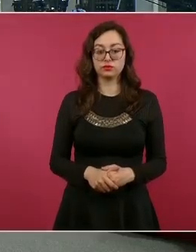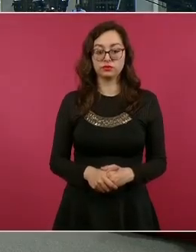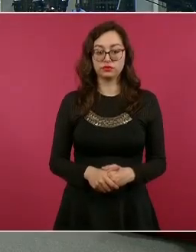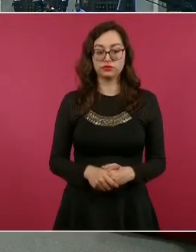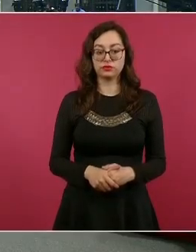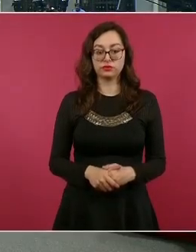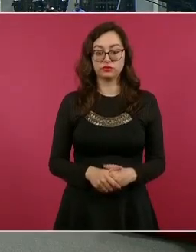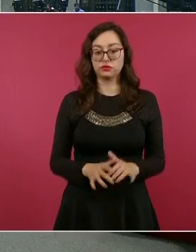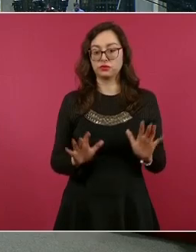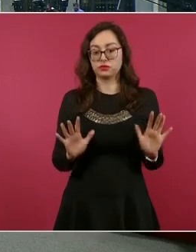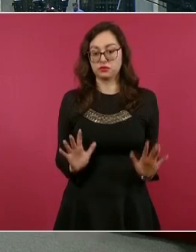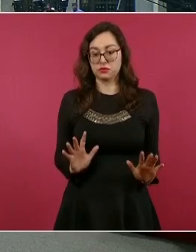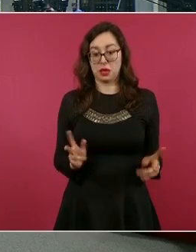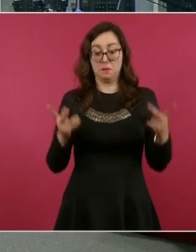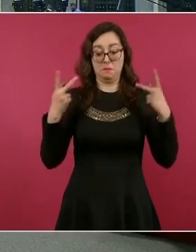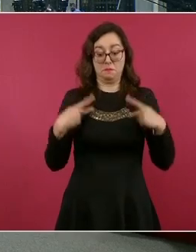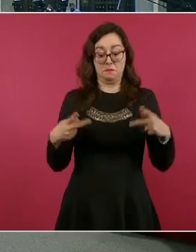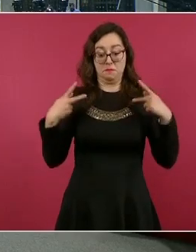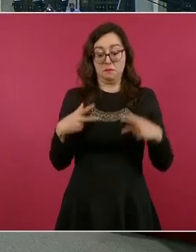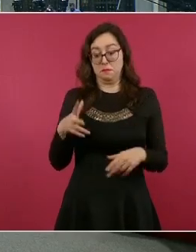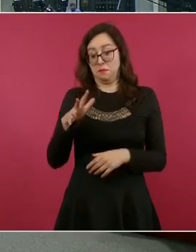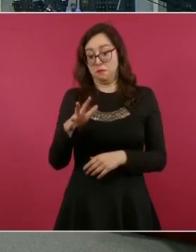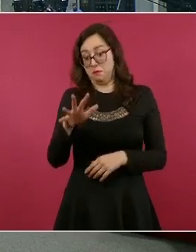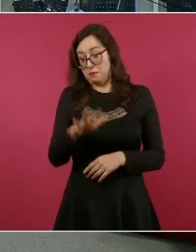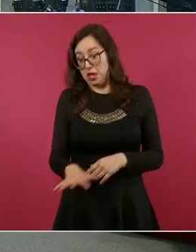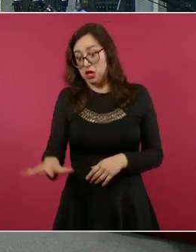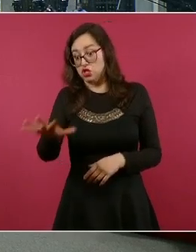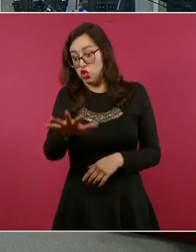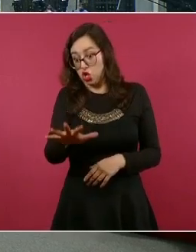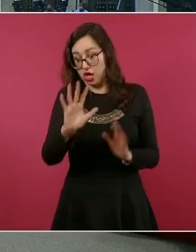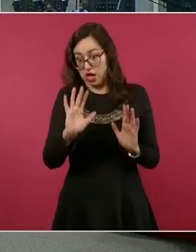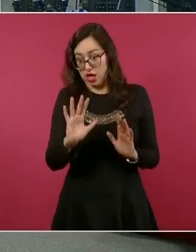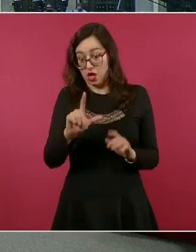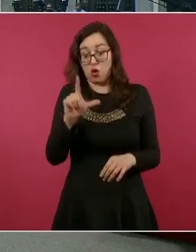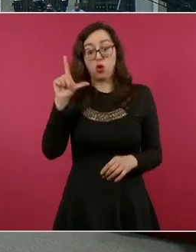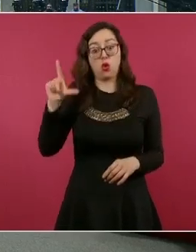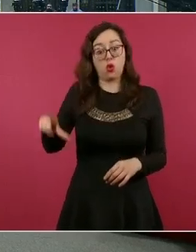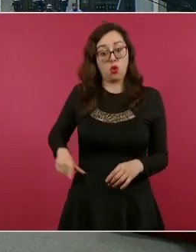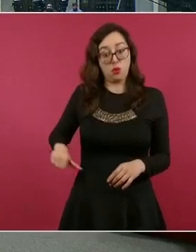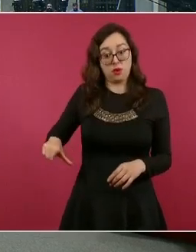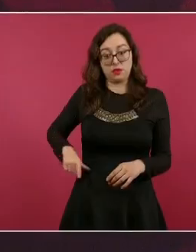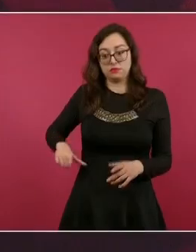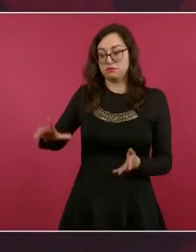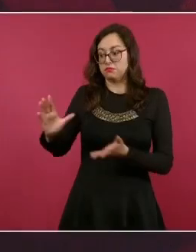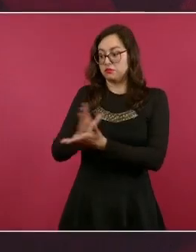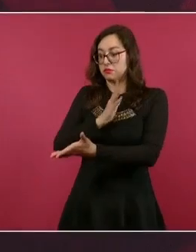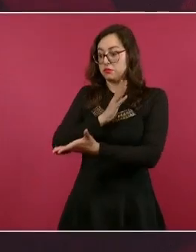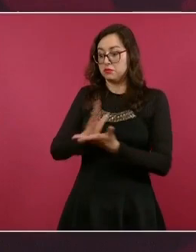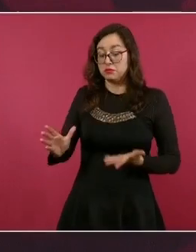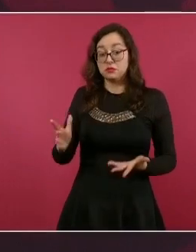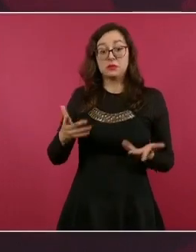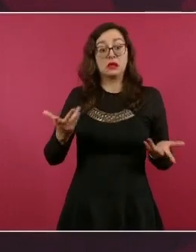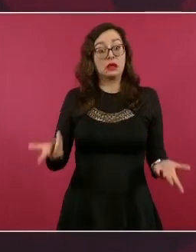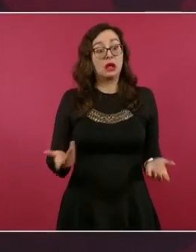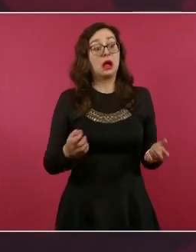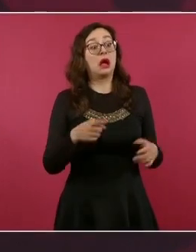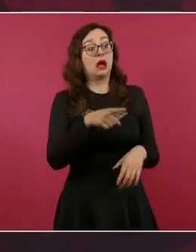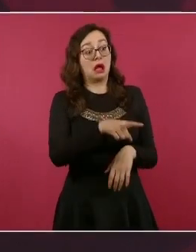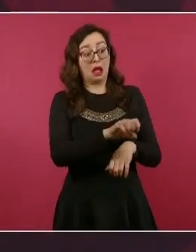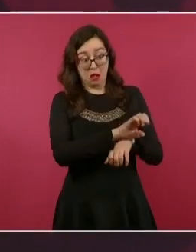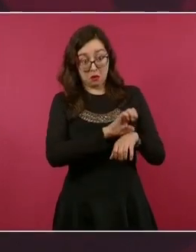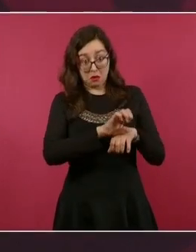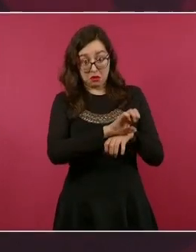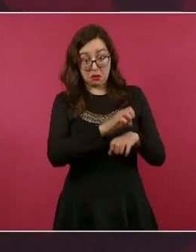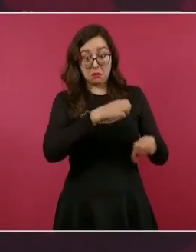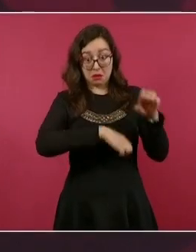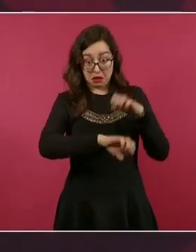una cosa son los pueblos y otra cosa son los gobiernos. ¿Ese personal va a permanecer en México entonces? No sé